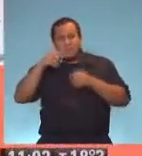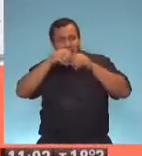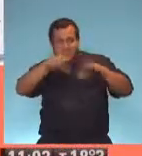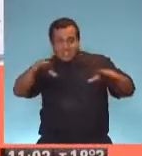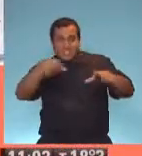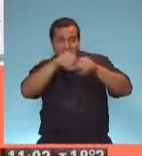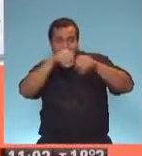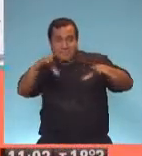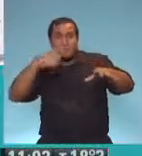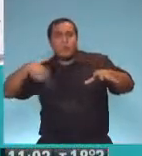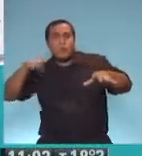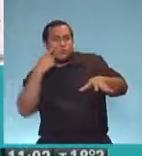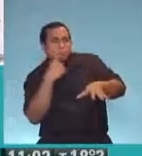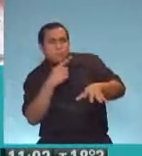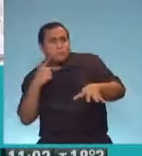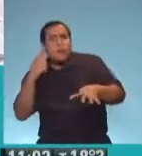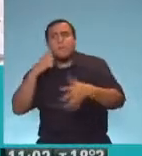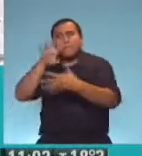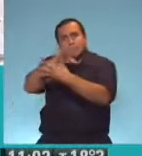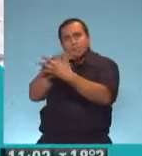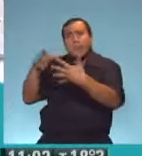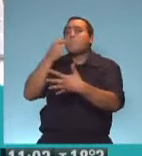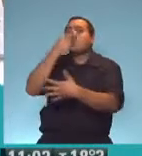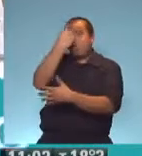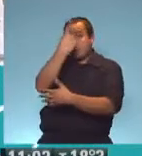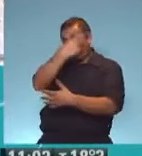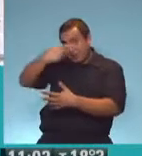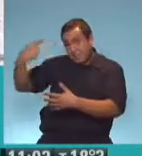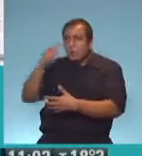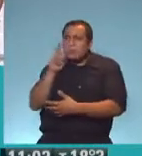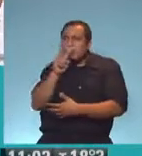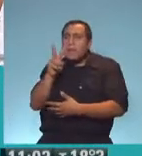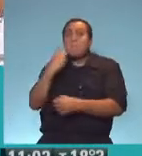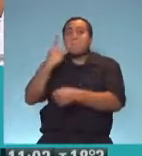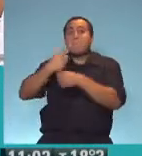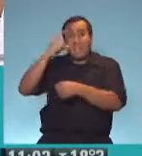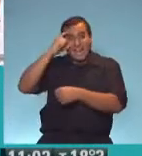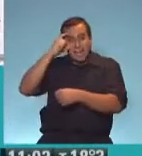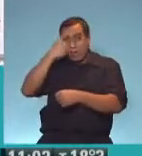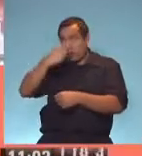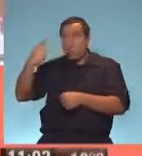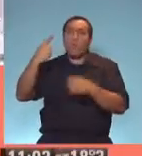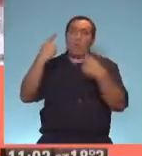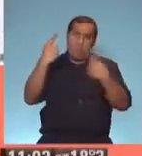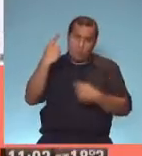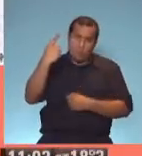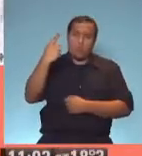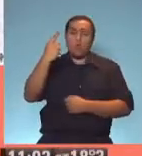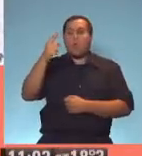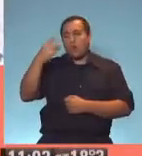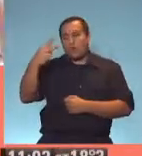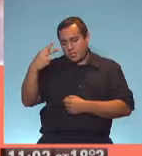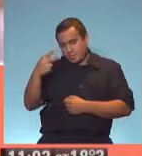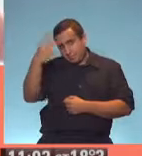el calendario en semanas epidemiológicas. La primera semana de enero es la semana epidemiológica 1, semana epidemiológica 2, y